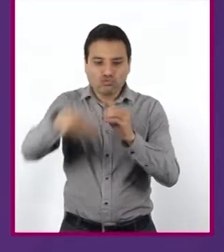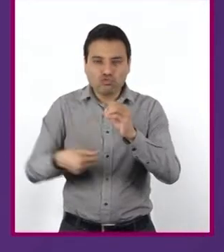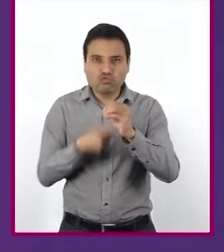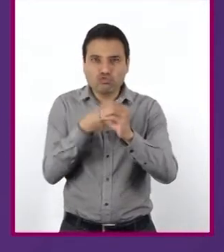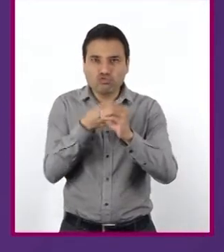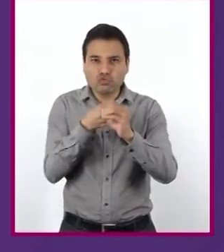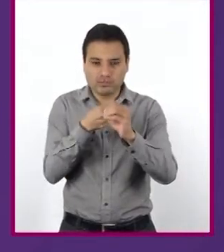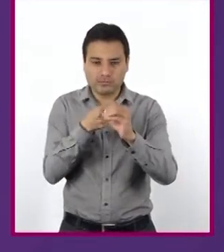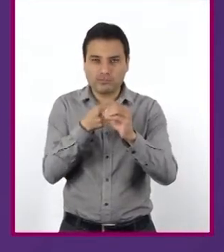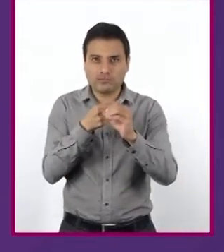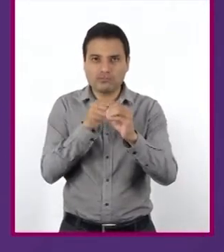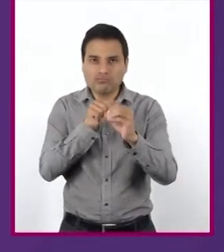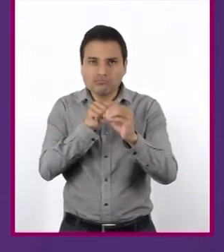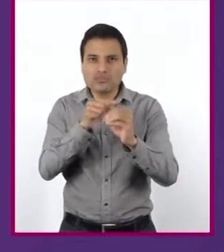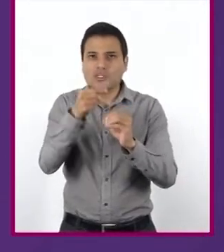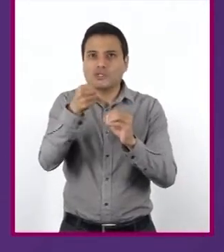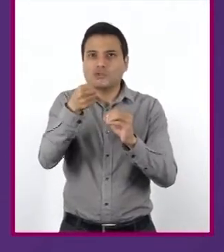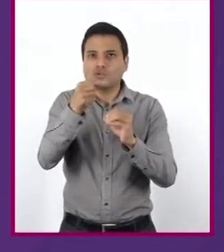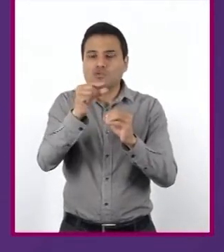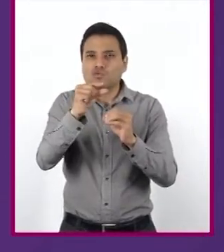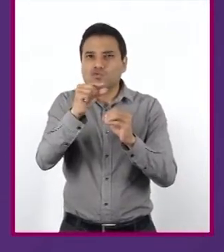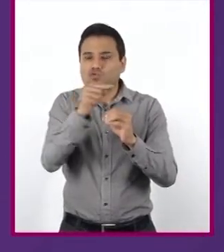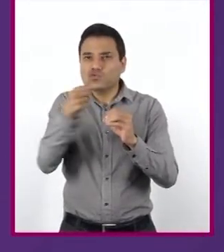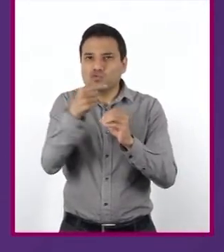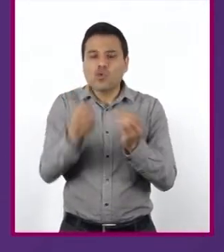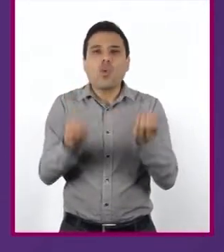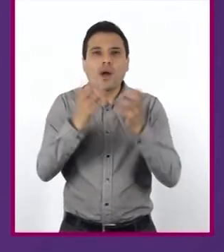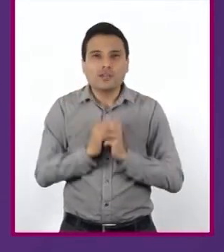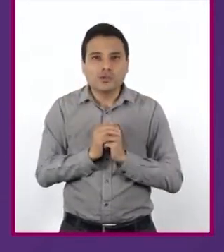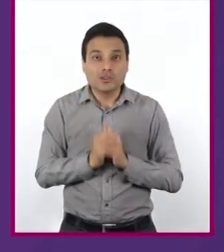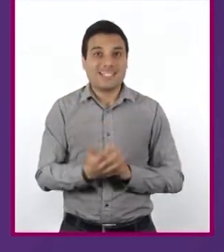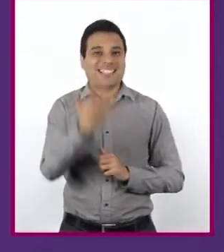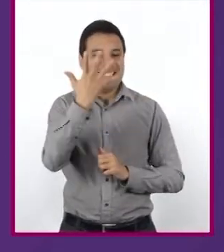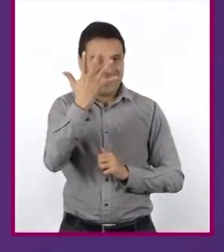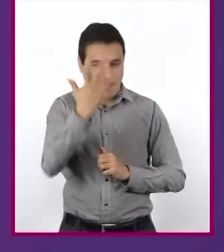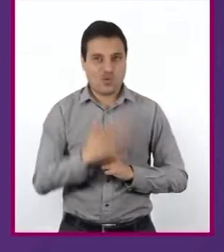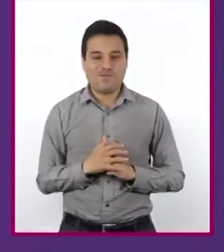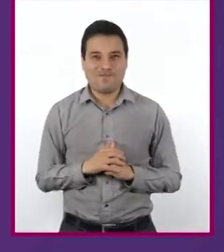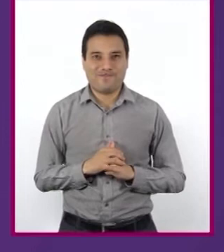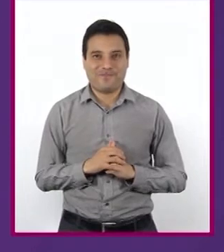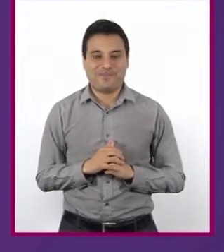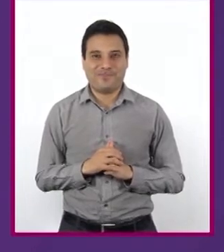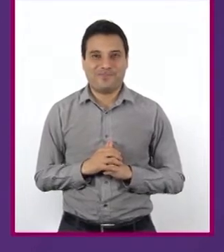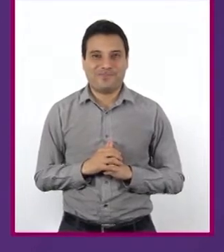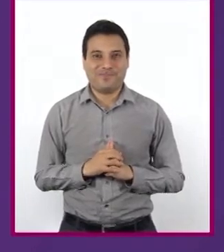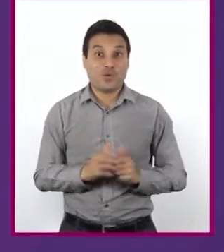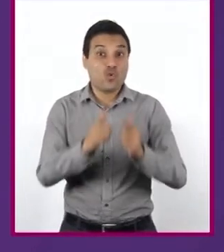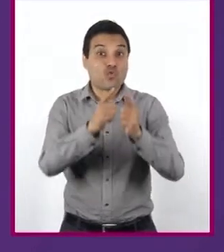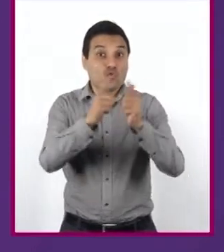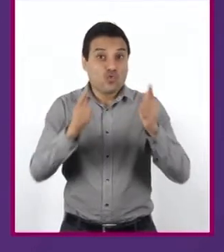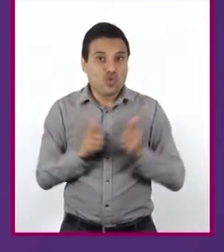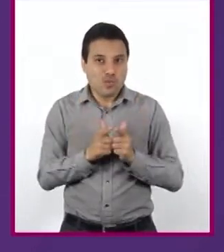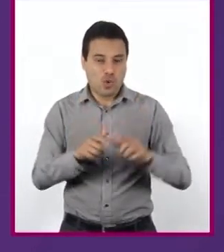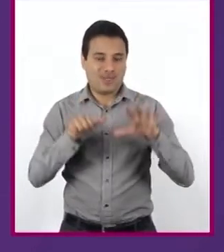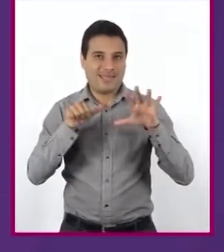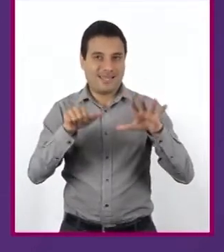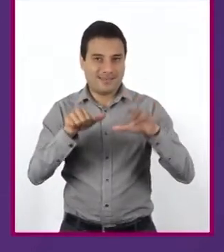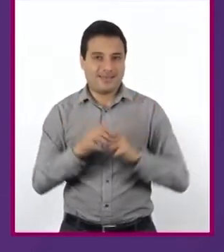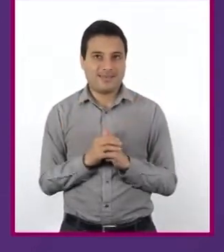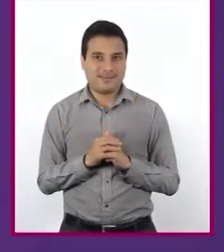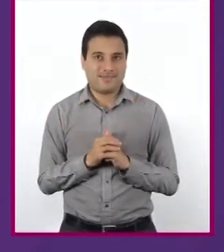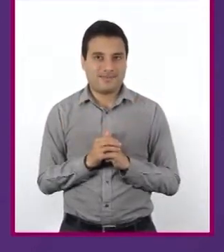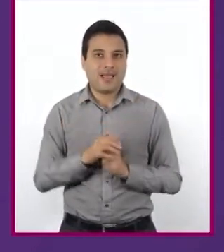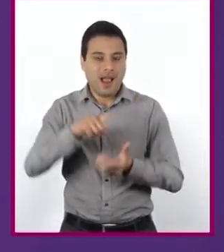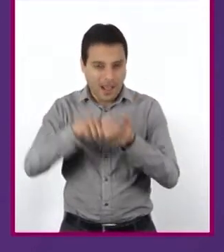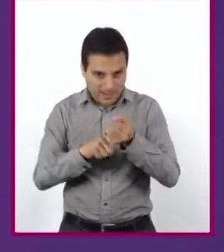los elementos de este grupo tienen 5 electrones de valencia. El grupo 16,